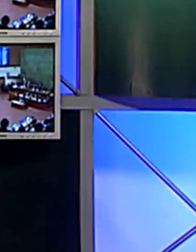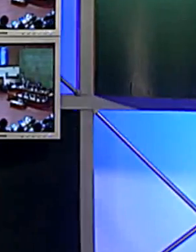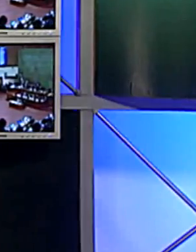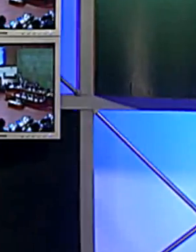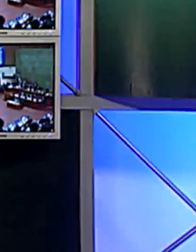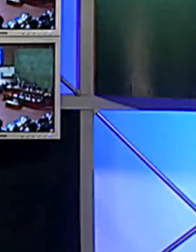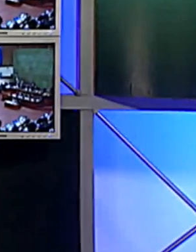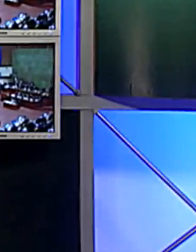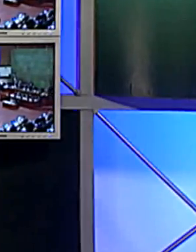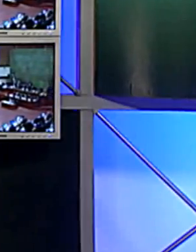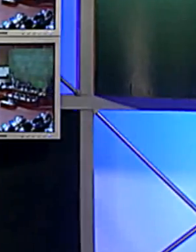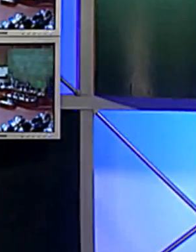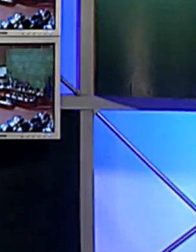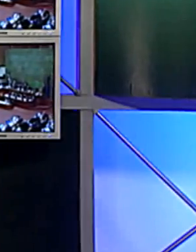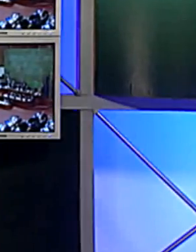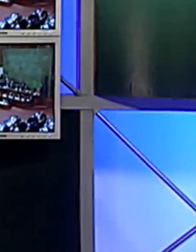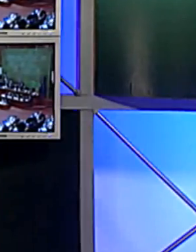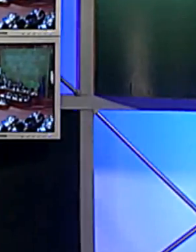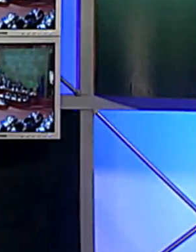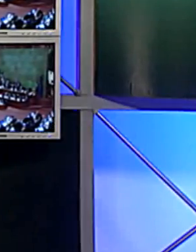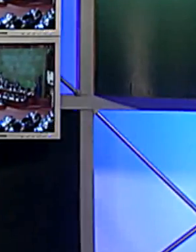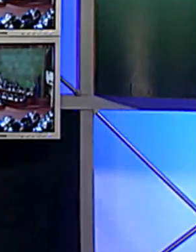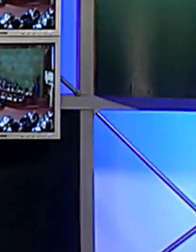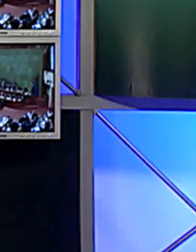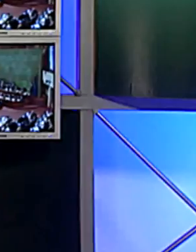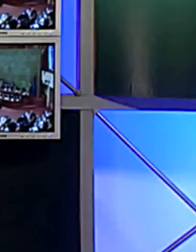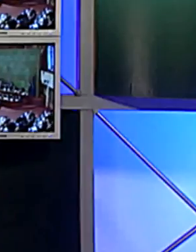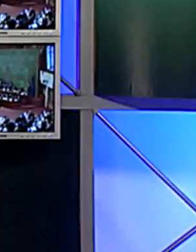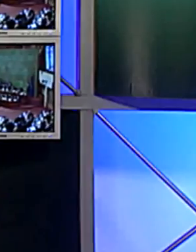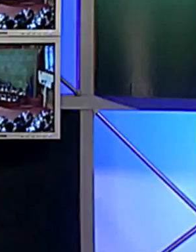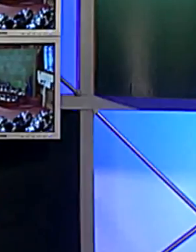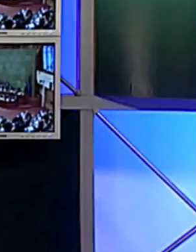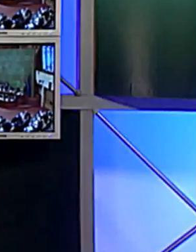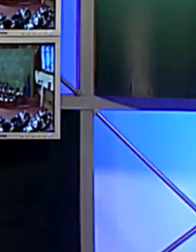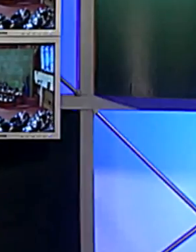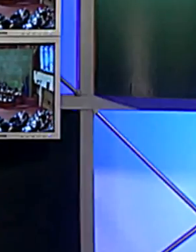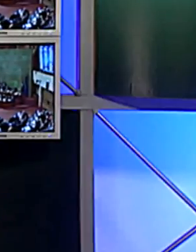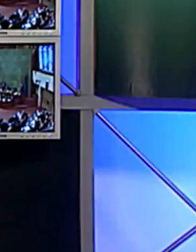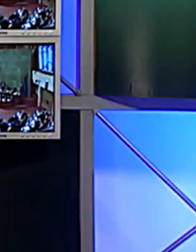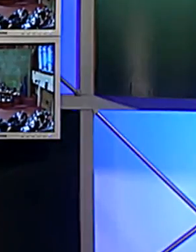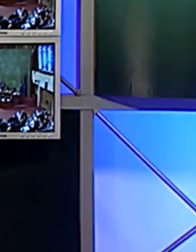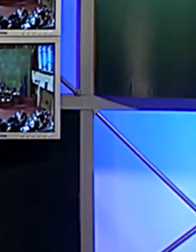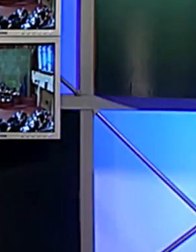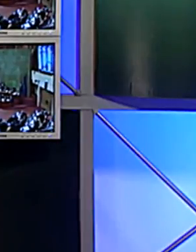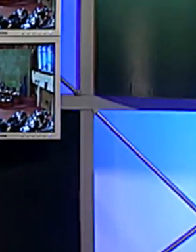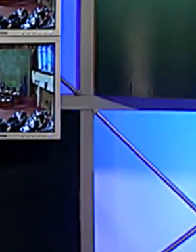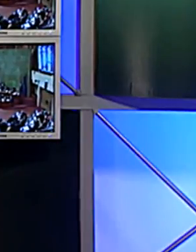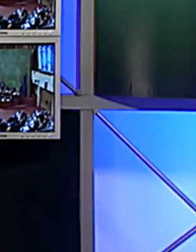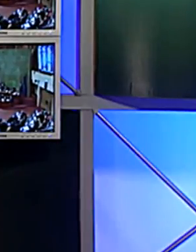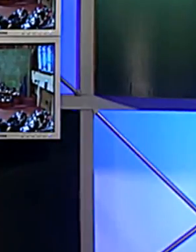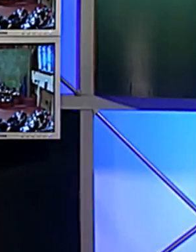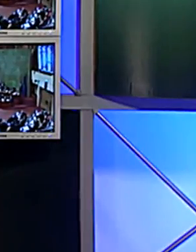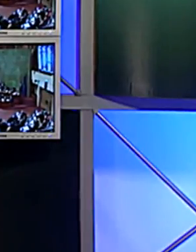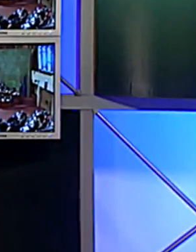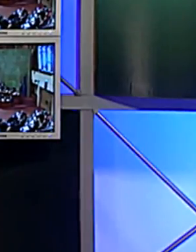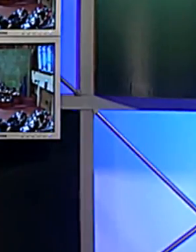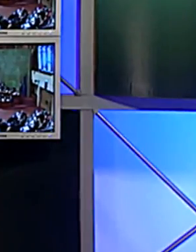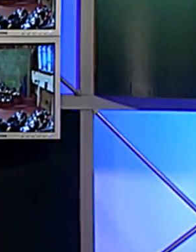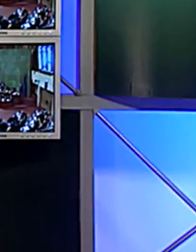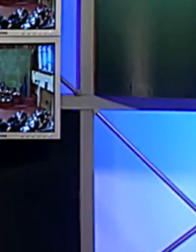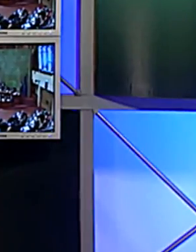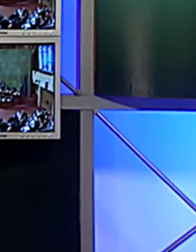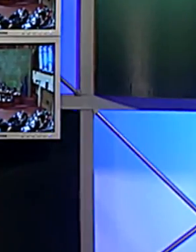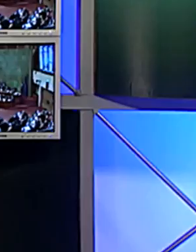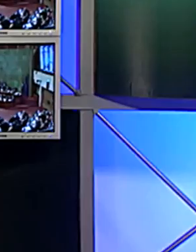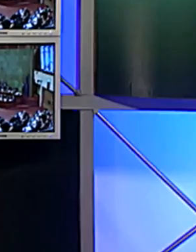ratificado ahora por el senado también indica que las clínicas y hospitales no podrán realizar cobro alguno por los servicios de estacionamiento cuando sean